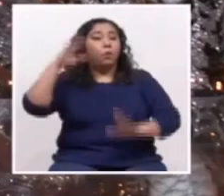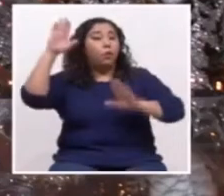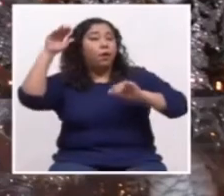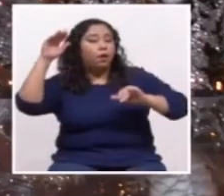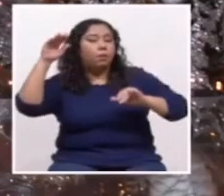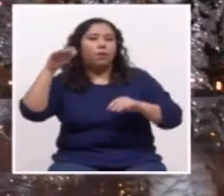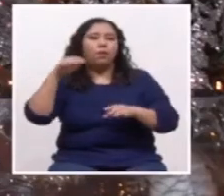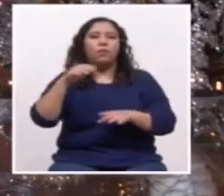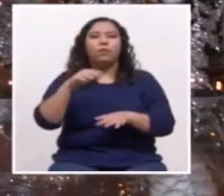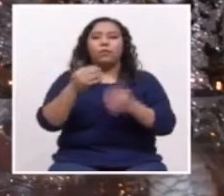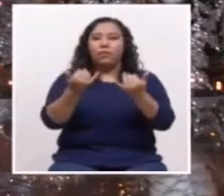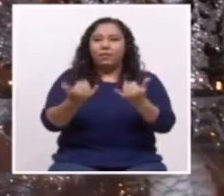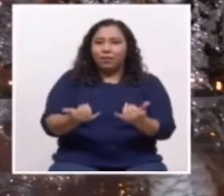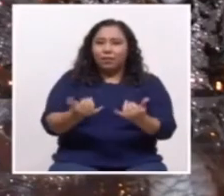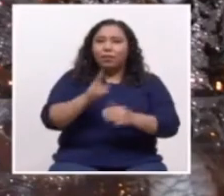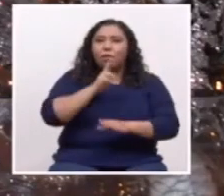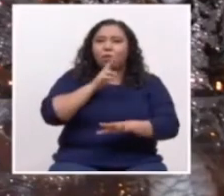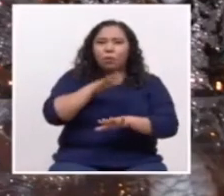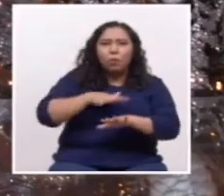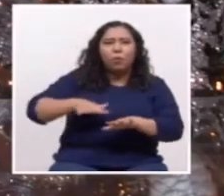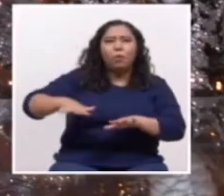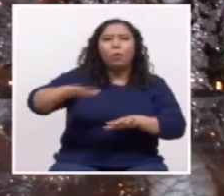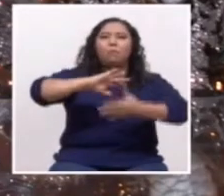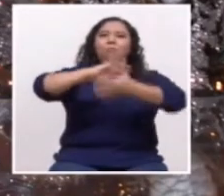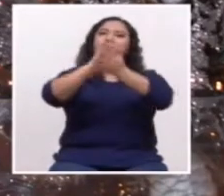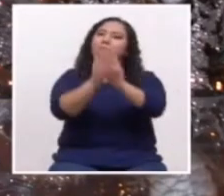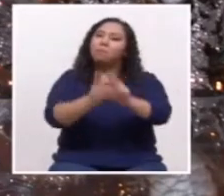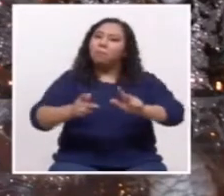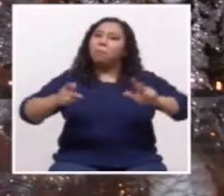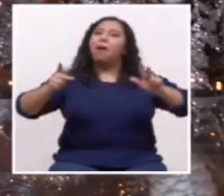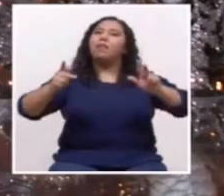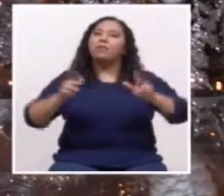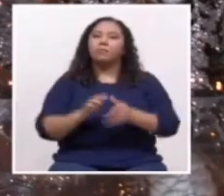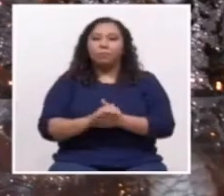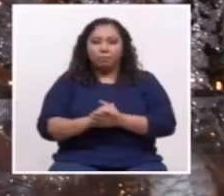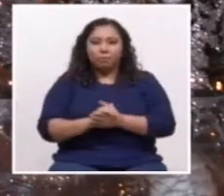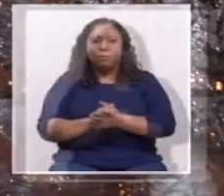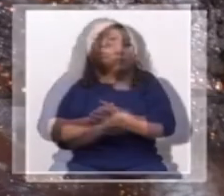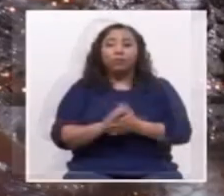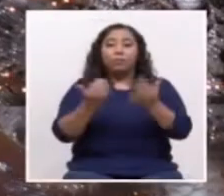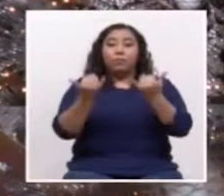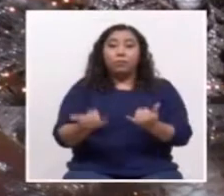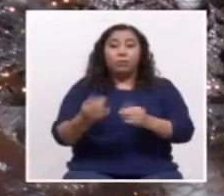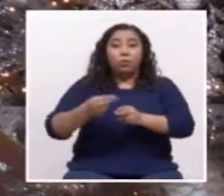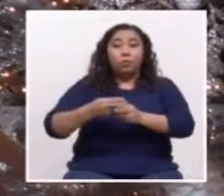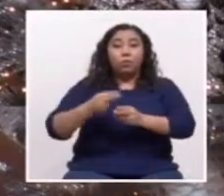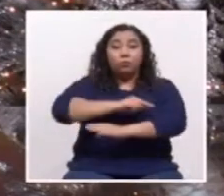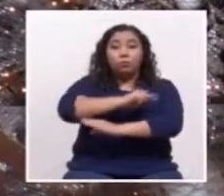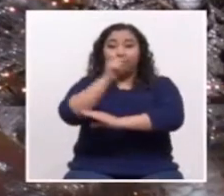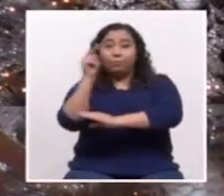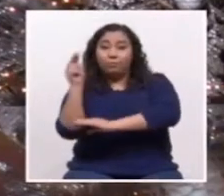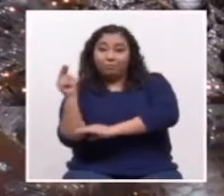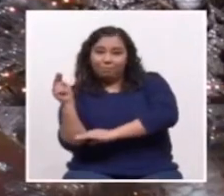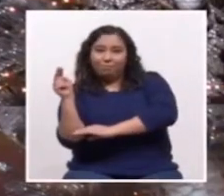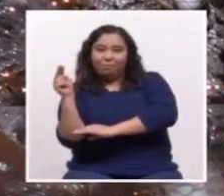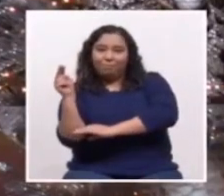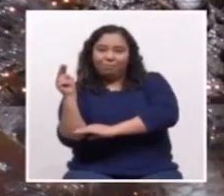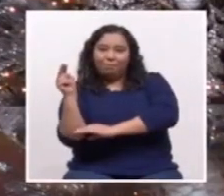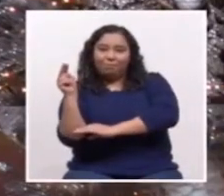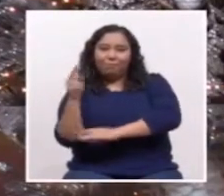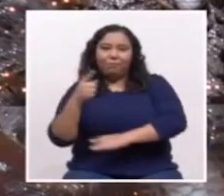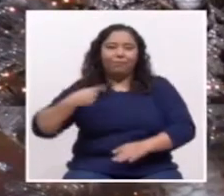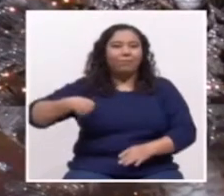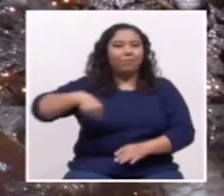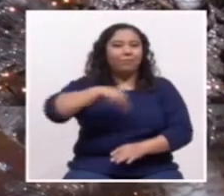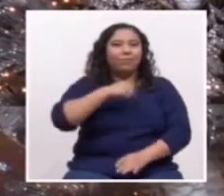ambiente de paz que hoy gobierna en el país nos acompañe también en la época navideña que ya abrazamos con tanta